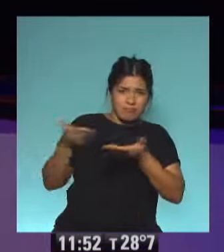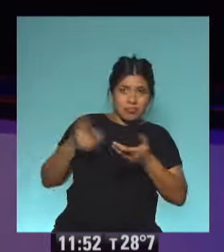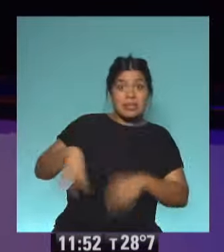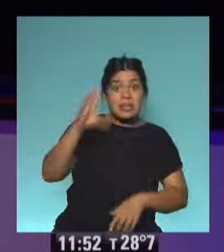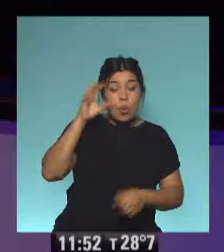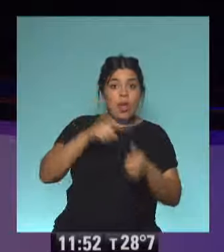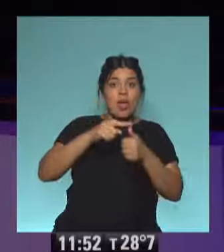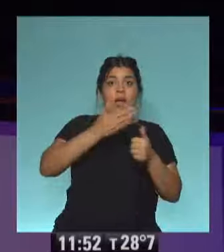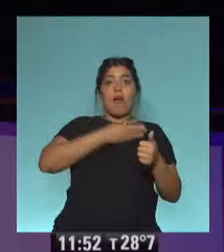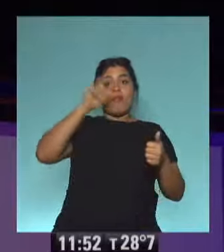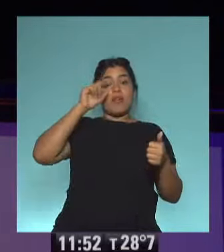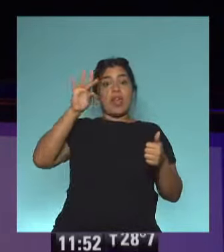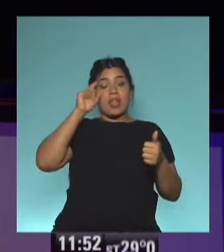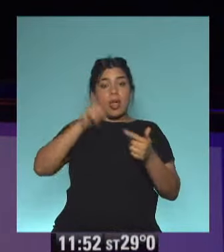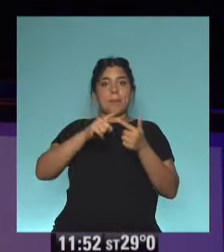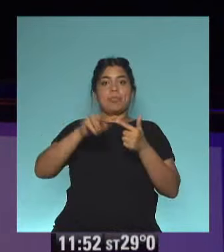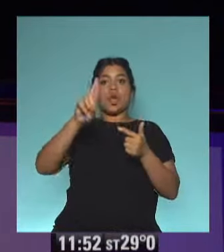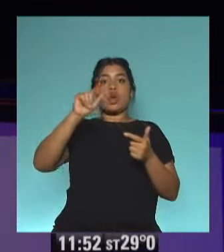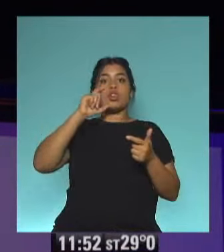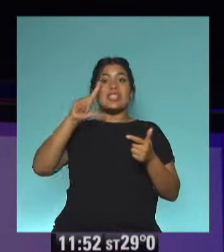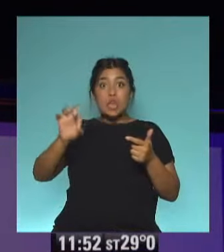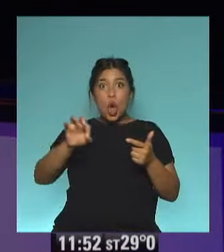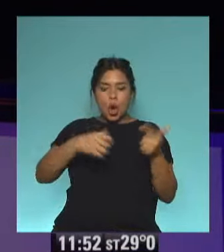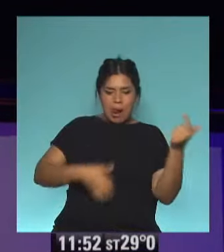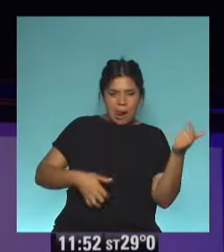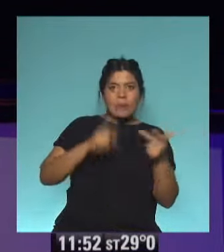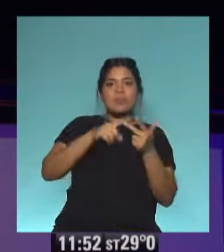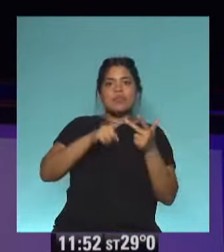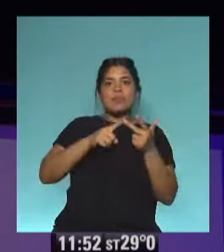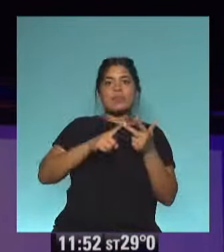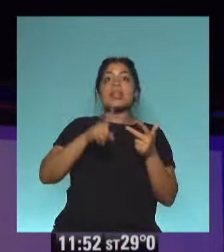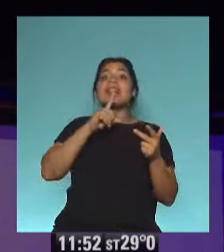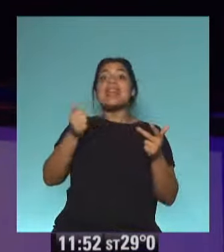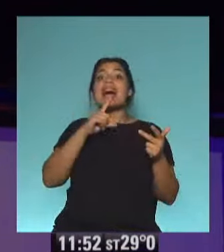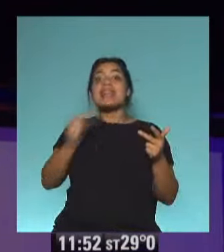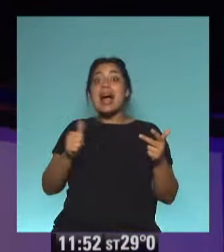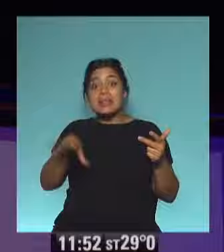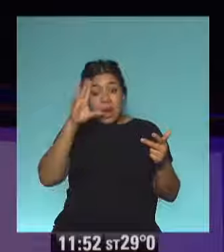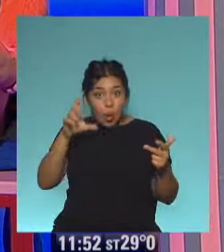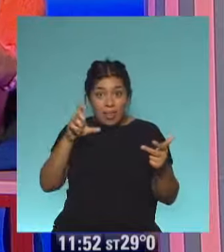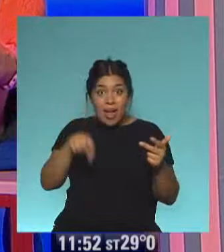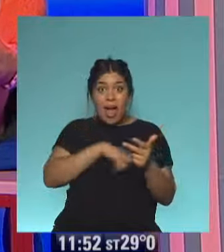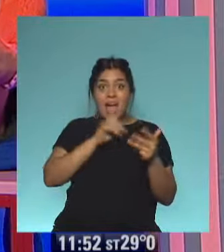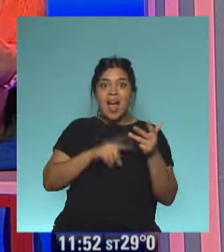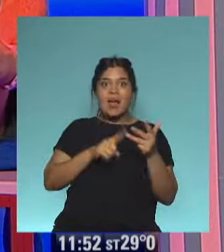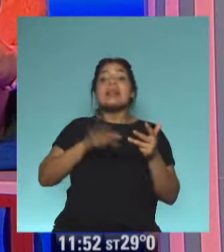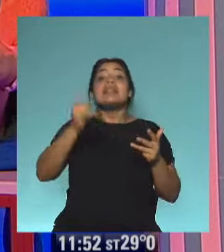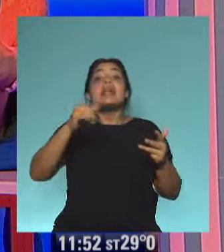Fede? Fede con la de Rocío armónica. Con el bajo. Exacto. El Tata que nos visitó. También. Buenísimo. Un